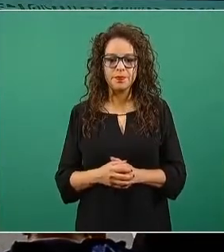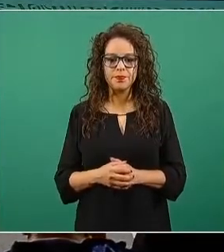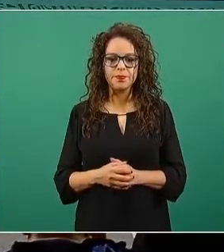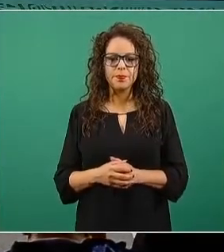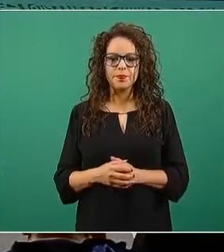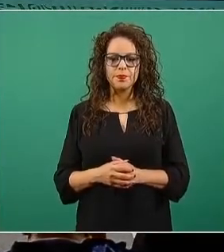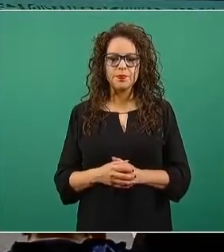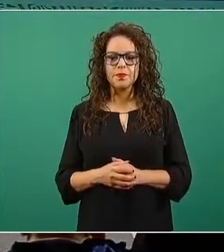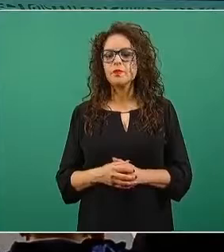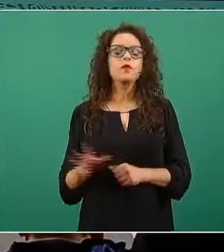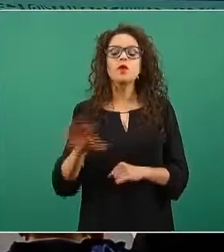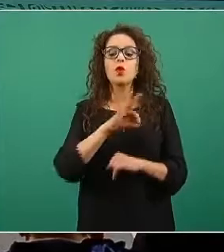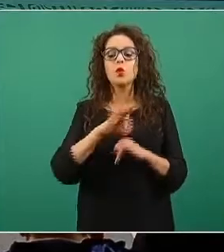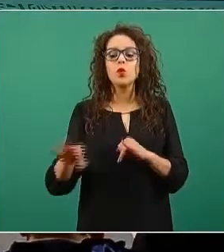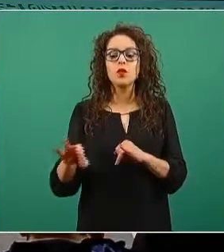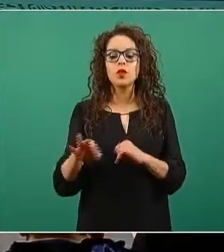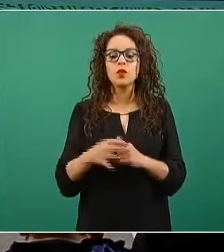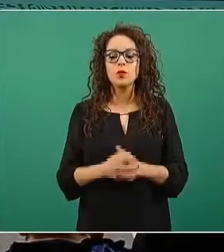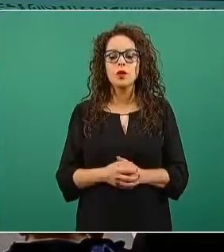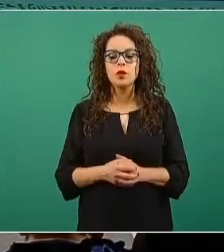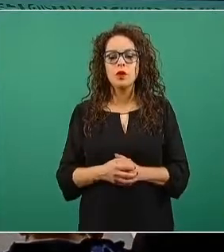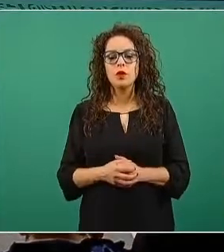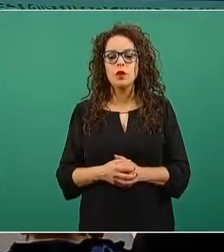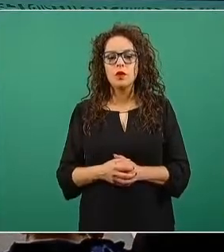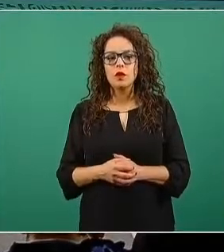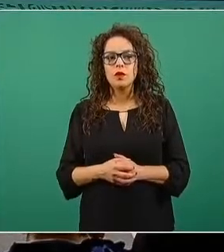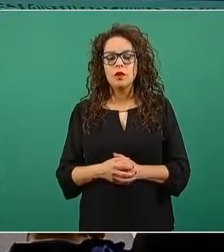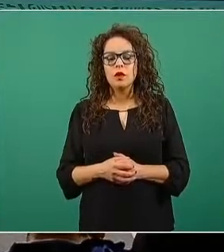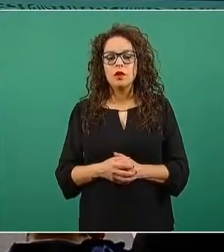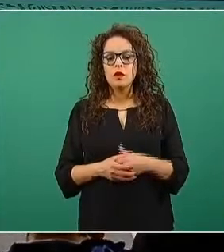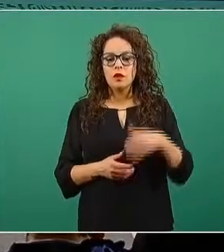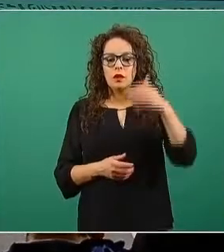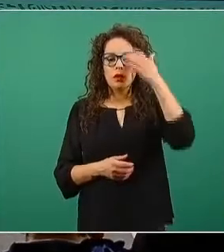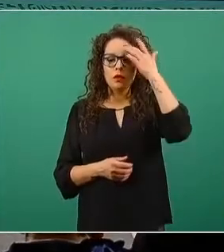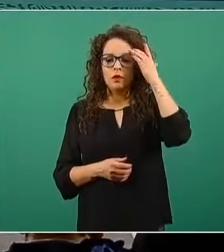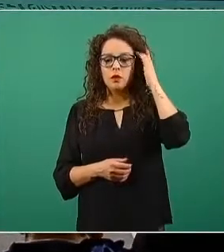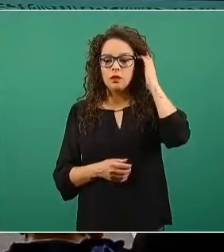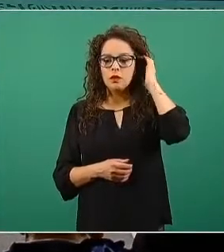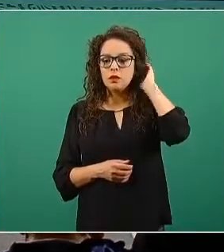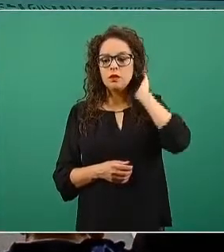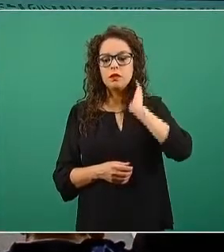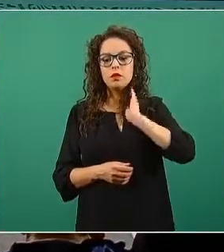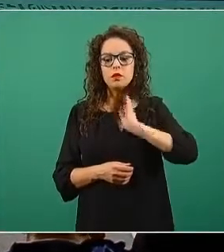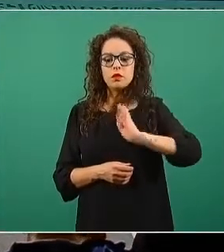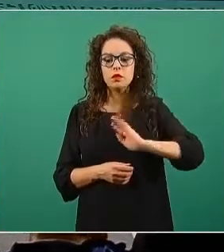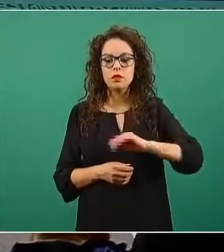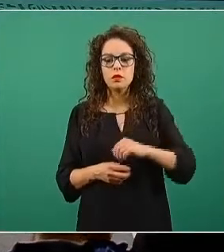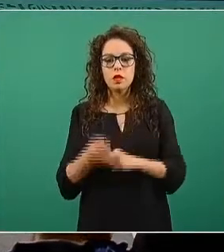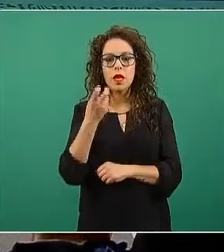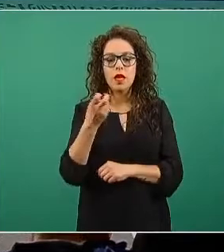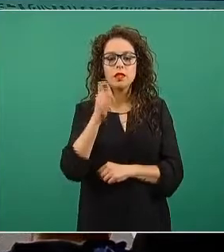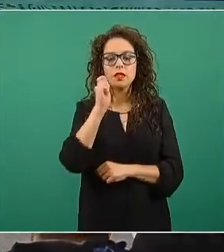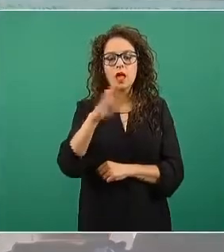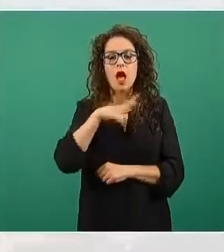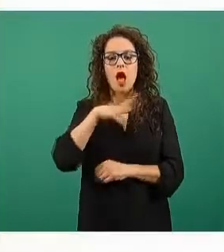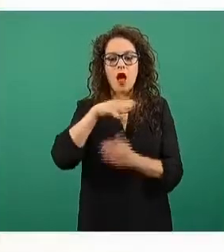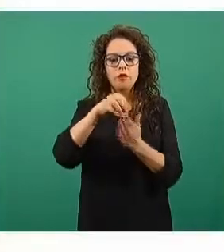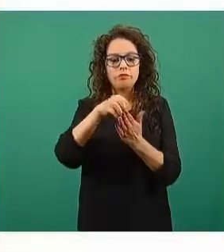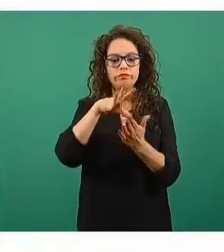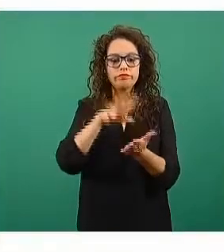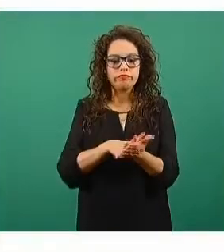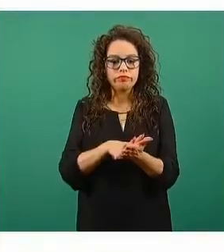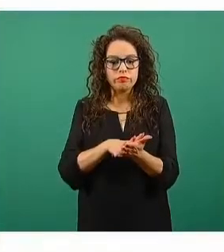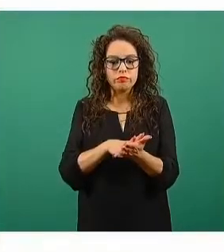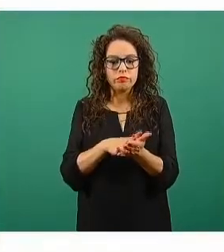Y finalmente estos son justamente los registros que se tienen ahora